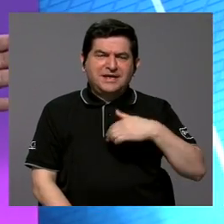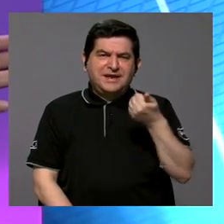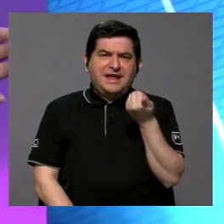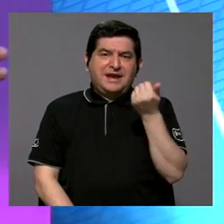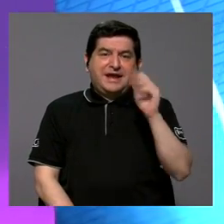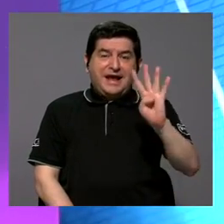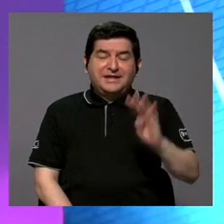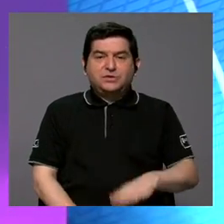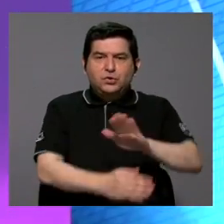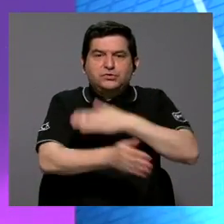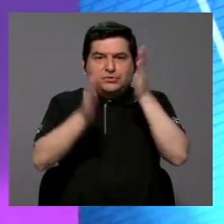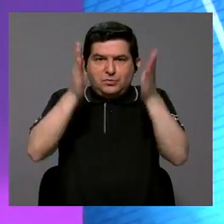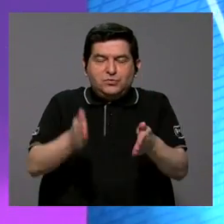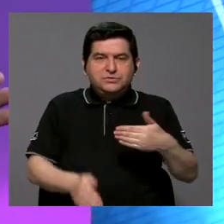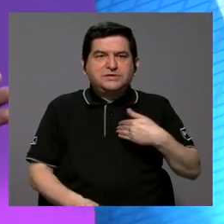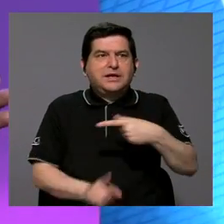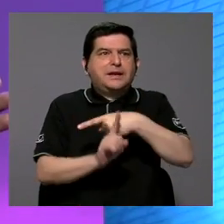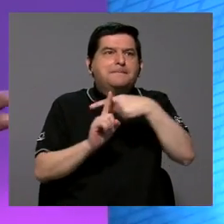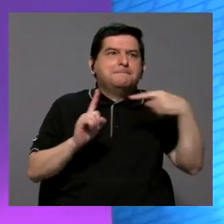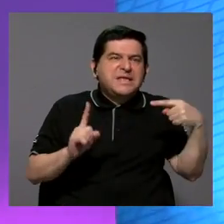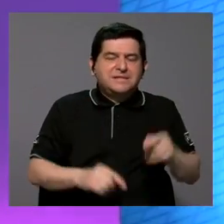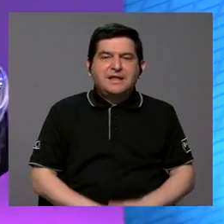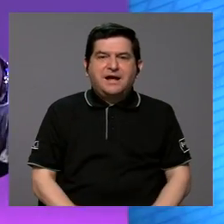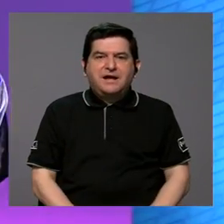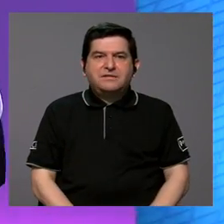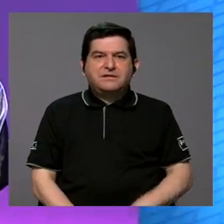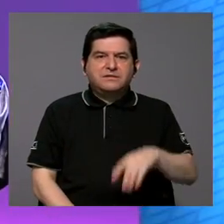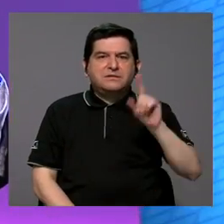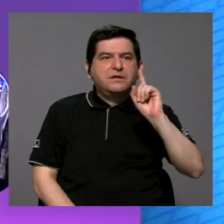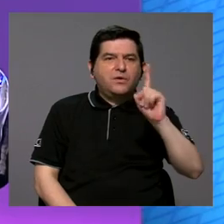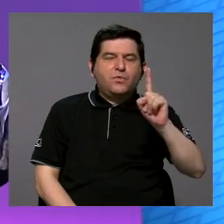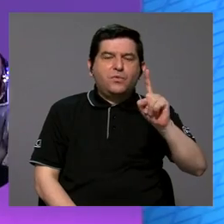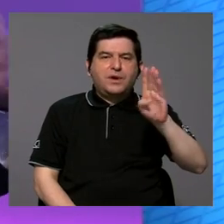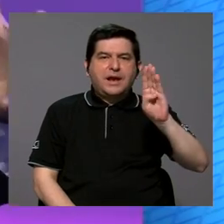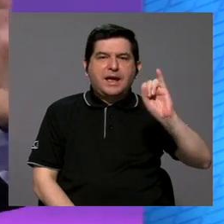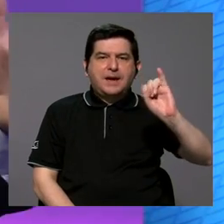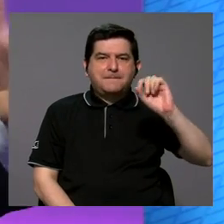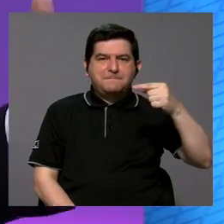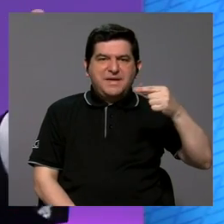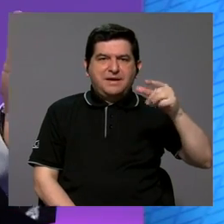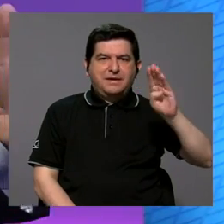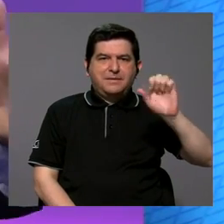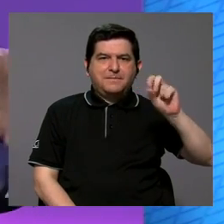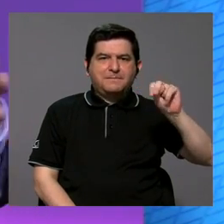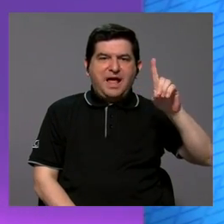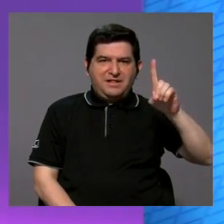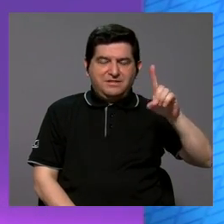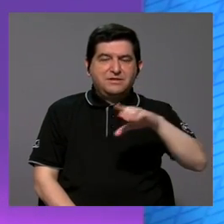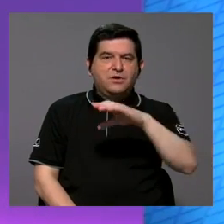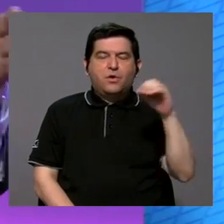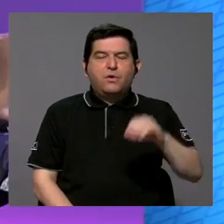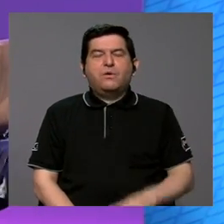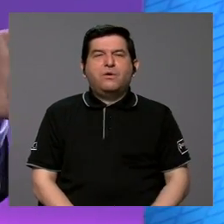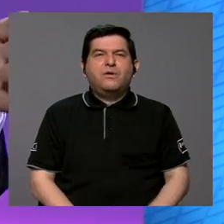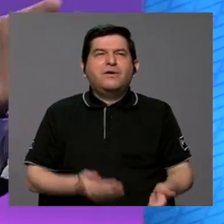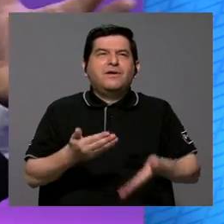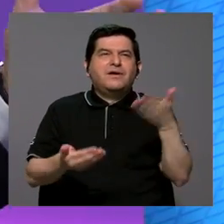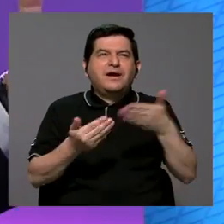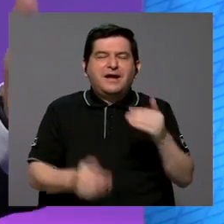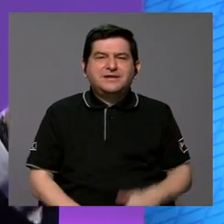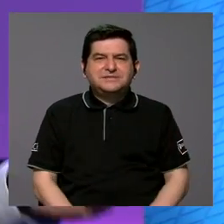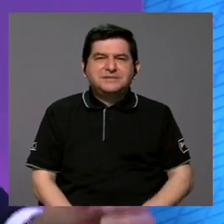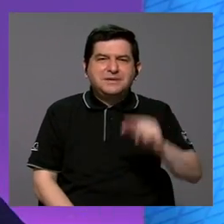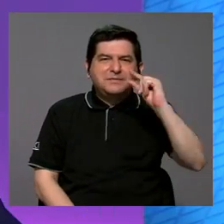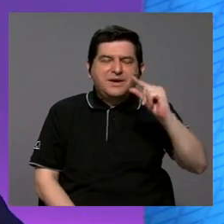músicos, casi que tenés la mitad de más de una mitad de una big band y tenés prácticamente